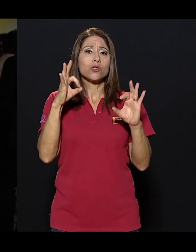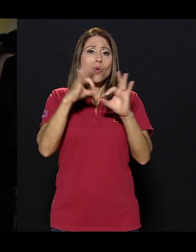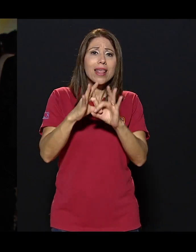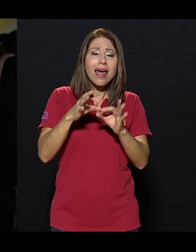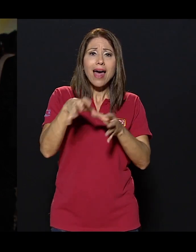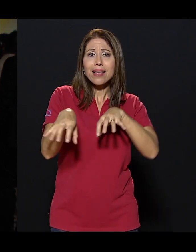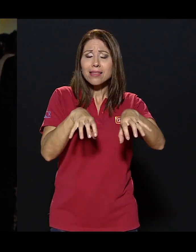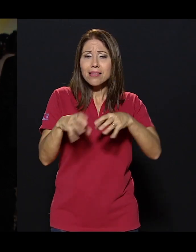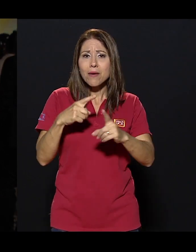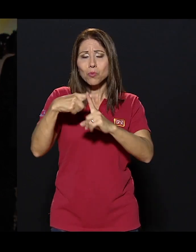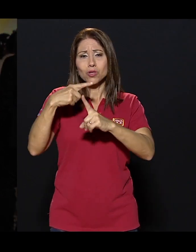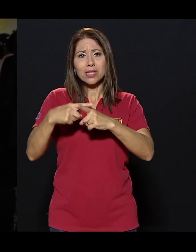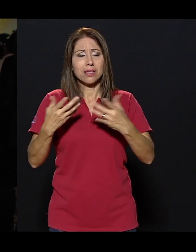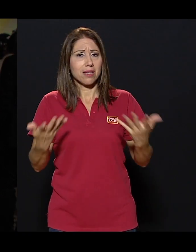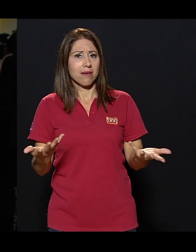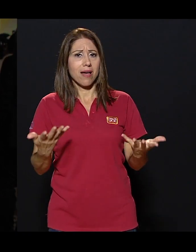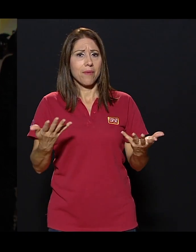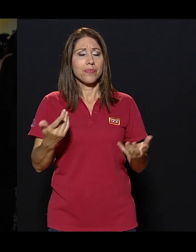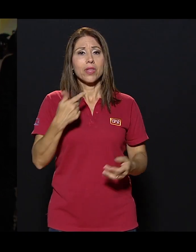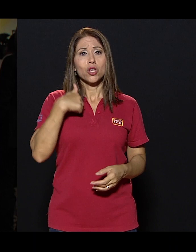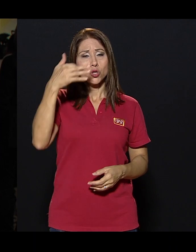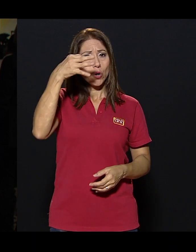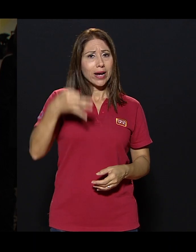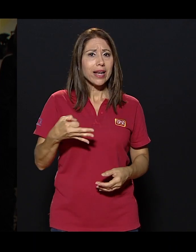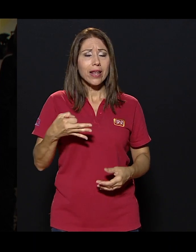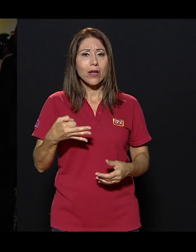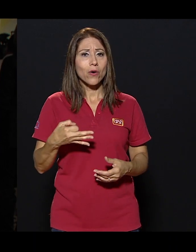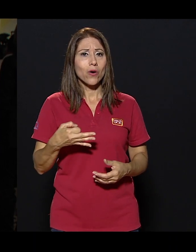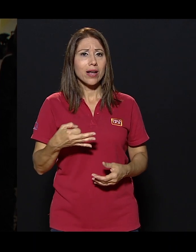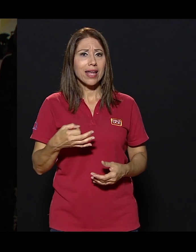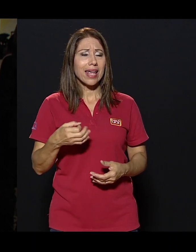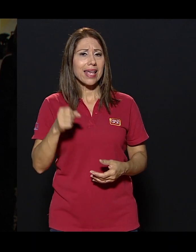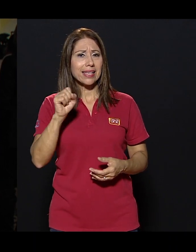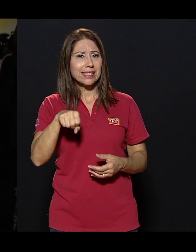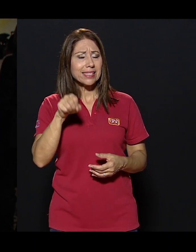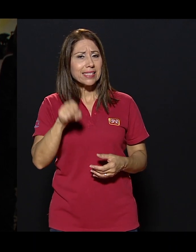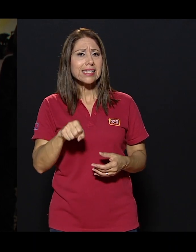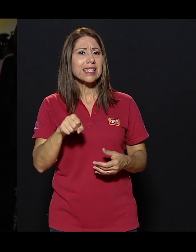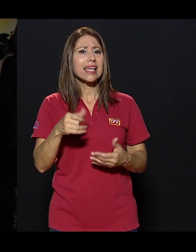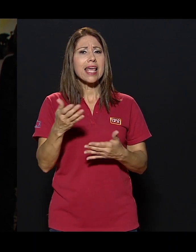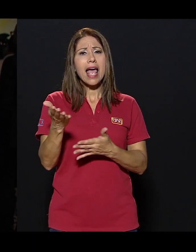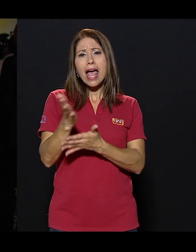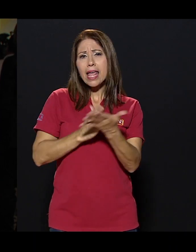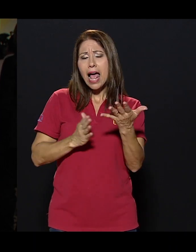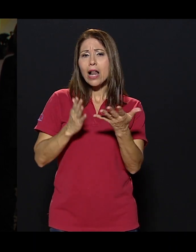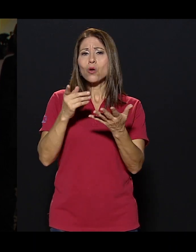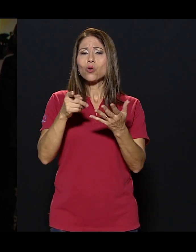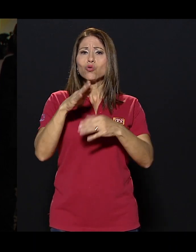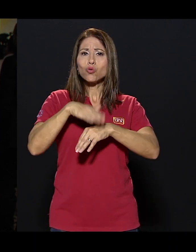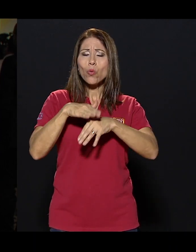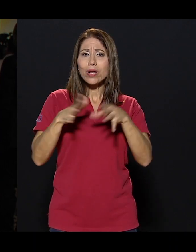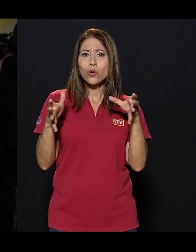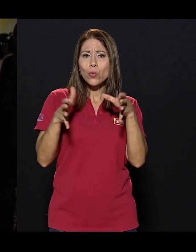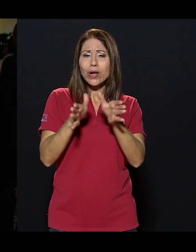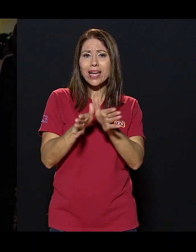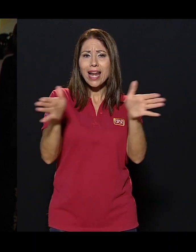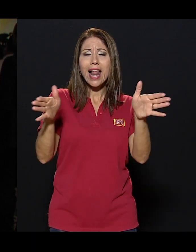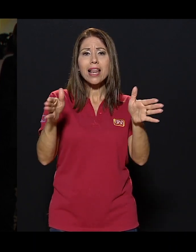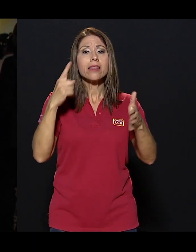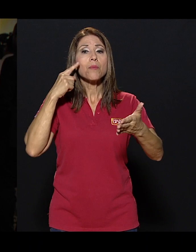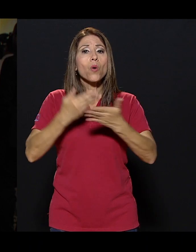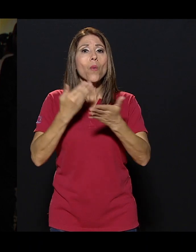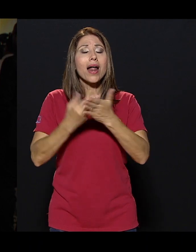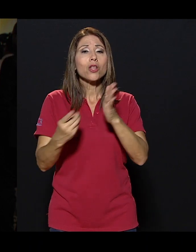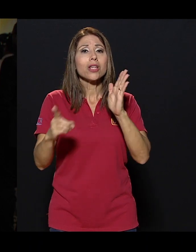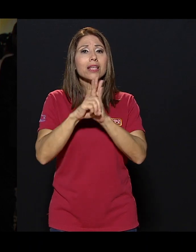sexualidad activa, positiva y sana. Creo que hay una deuda, sí, del movimiento en general que trabaja los derechos sexuales y reproductivos, que es